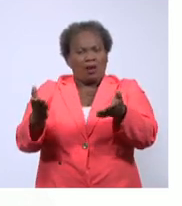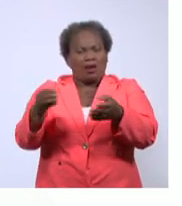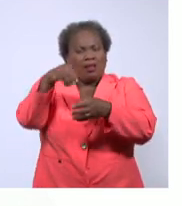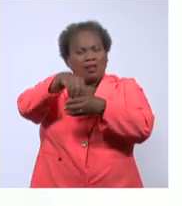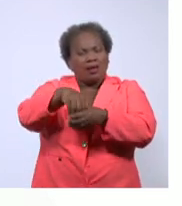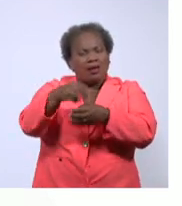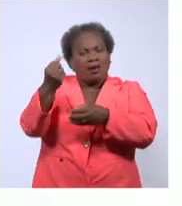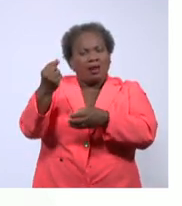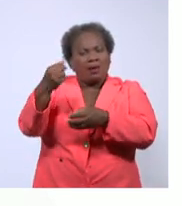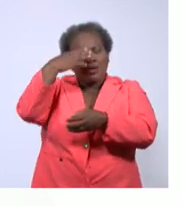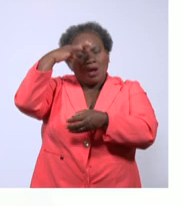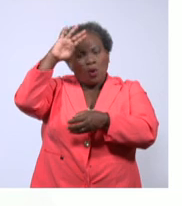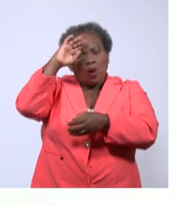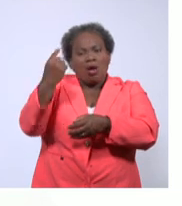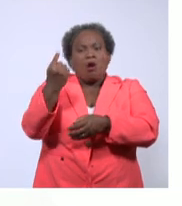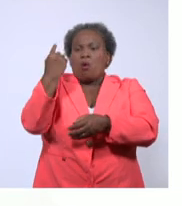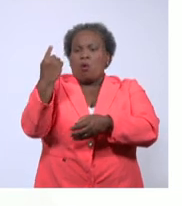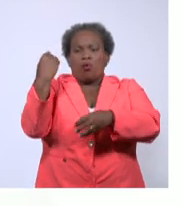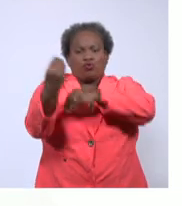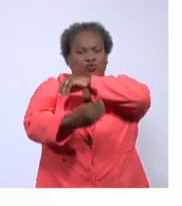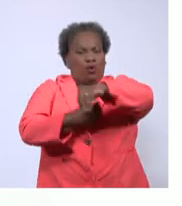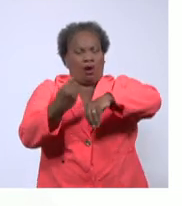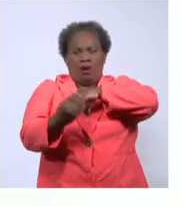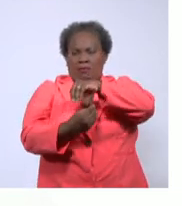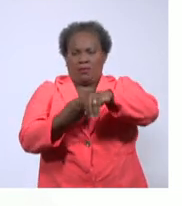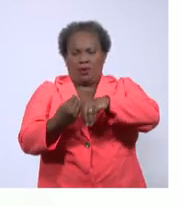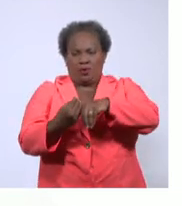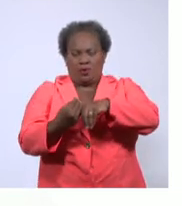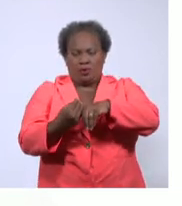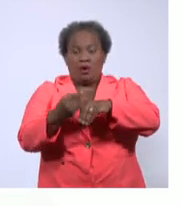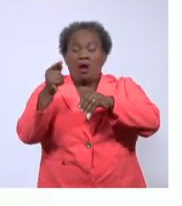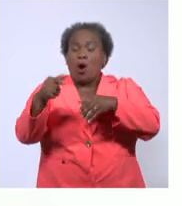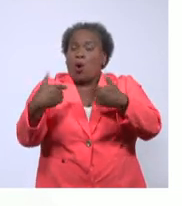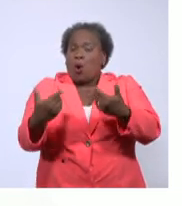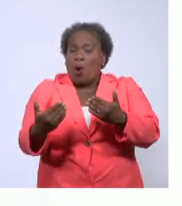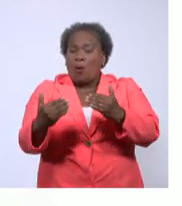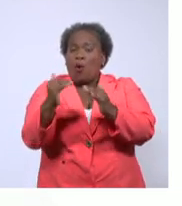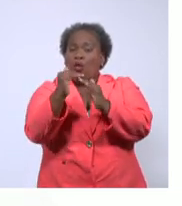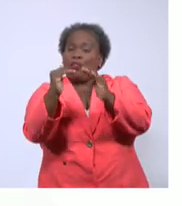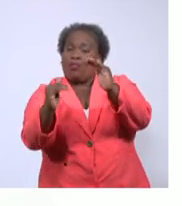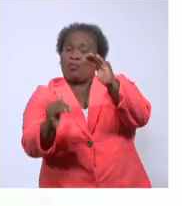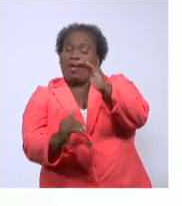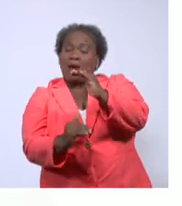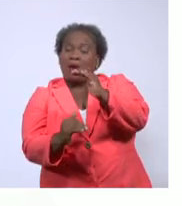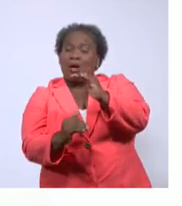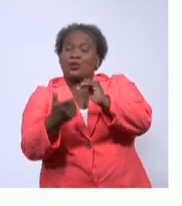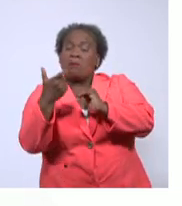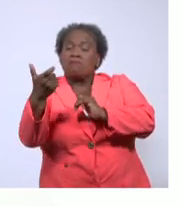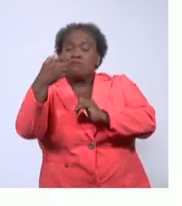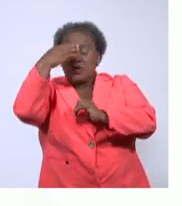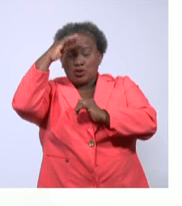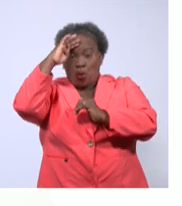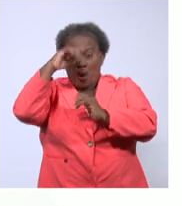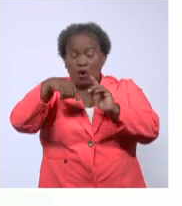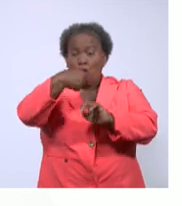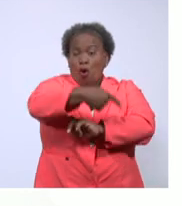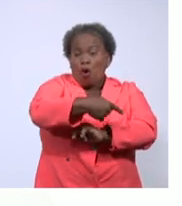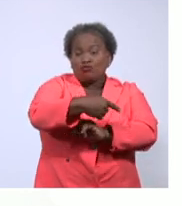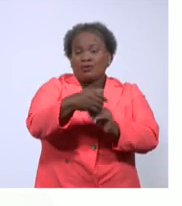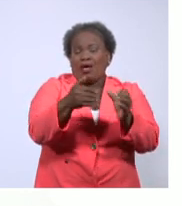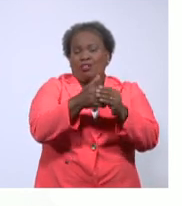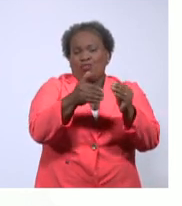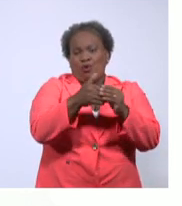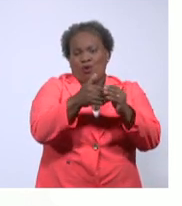cubana un solo tipo de cambio ha sido devaluando el peso cubano contra el dólar en el sector de las entidades